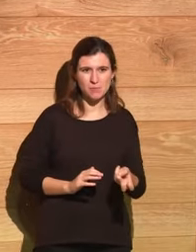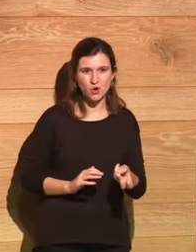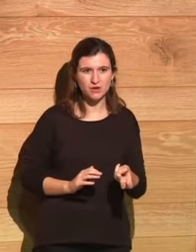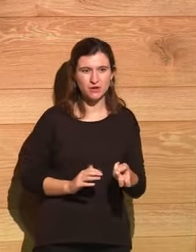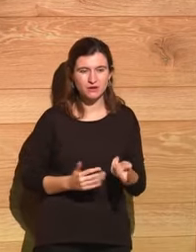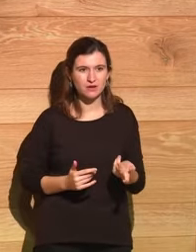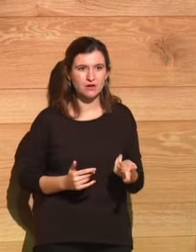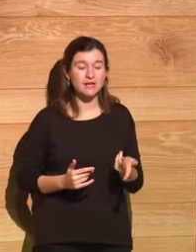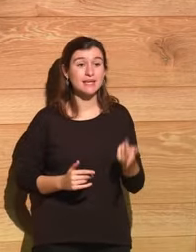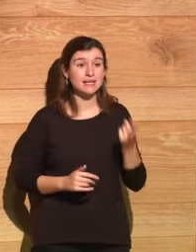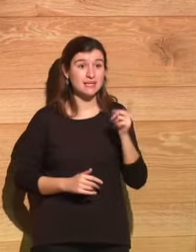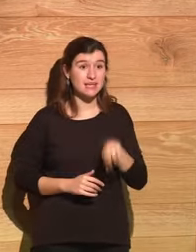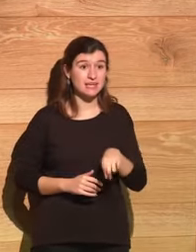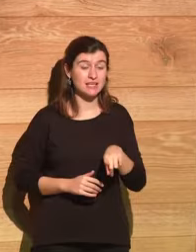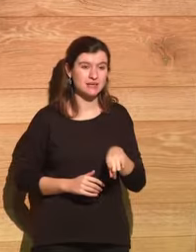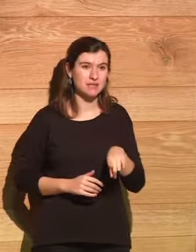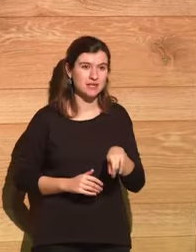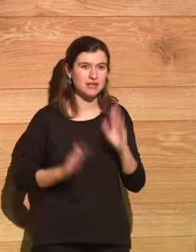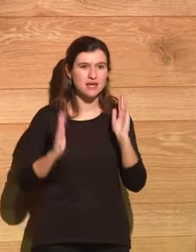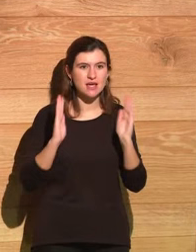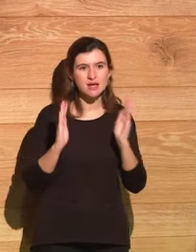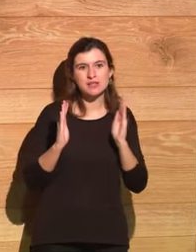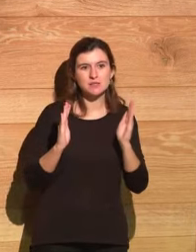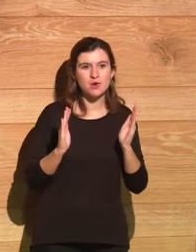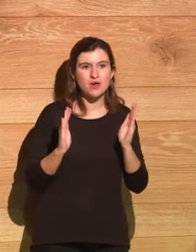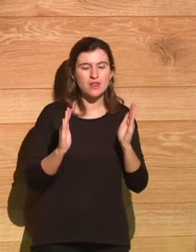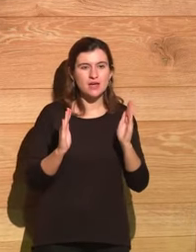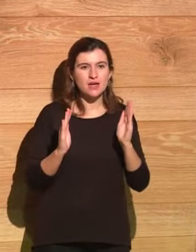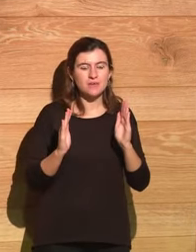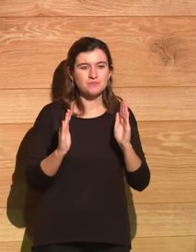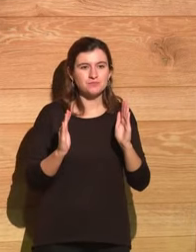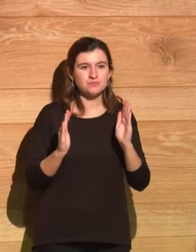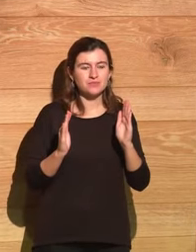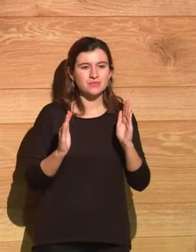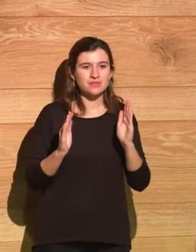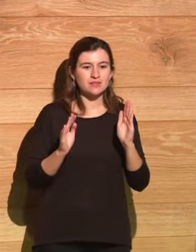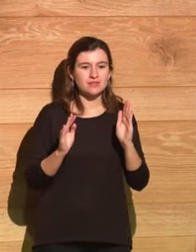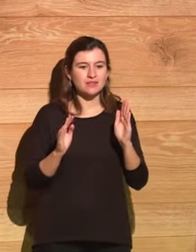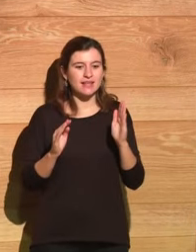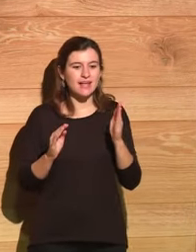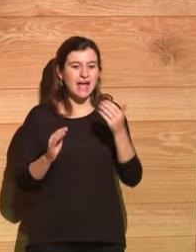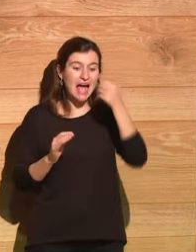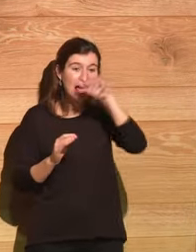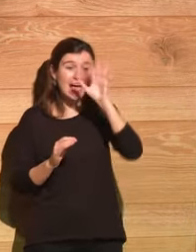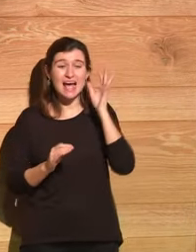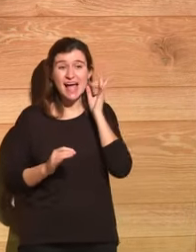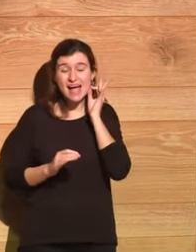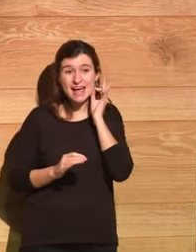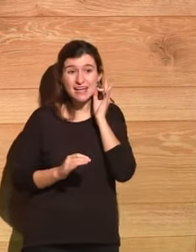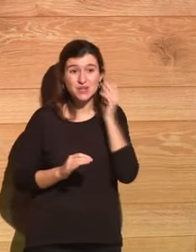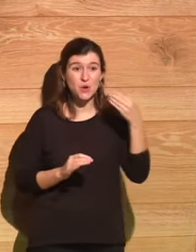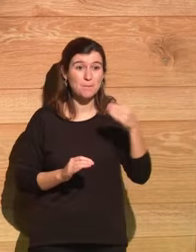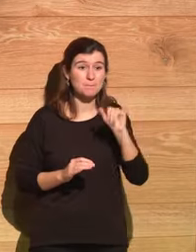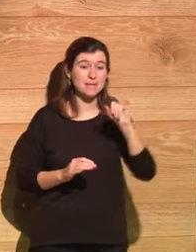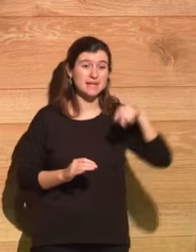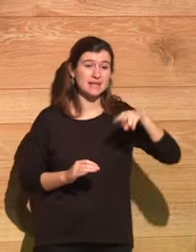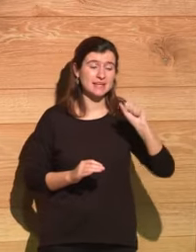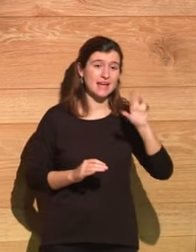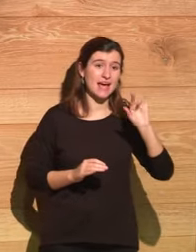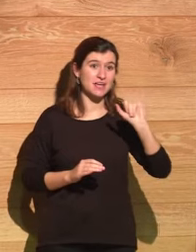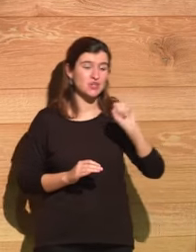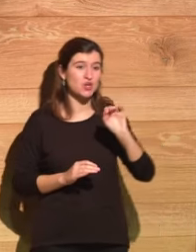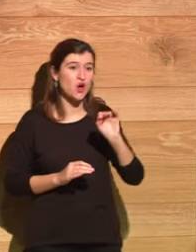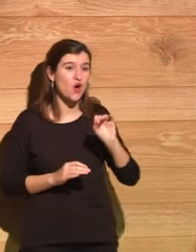que no cae el género binario, no desaparece, pero se introduce efectivamente otros géneros,